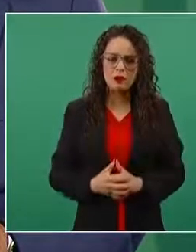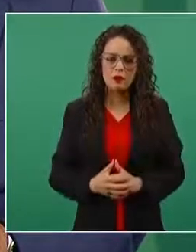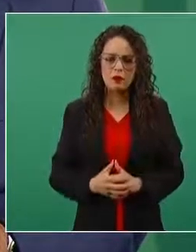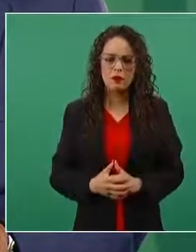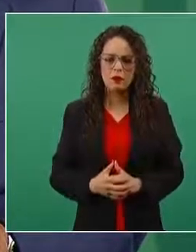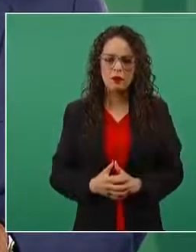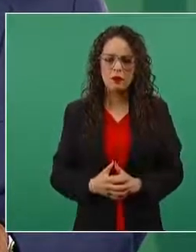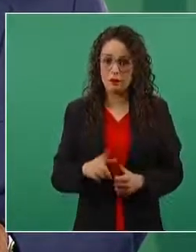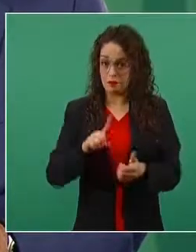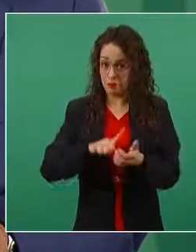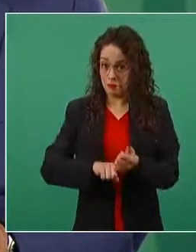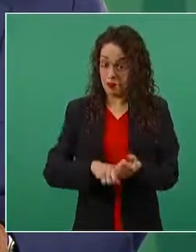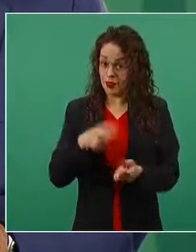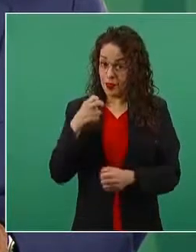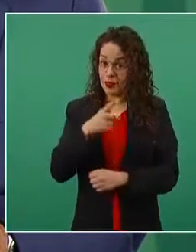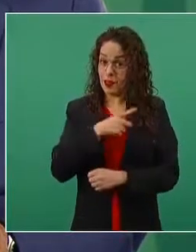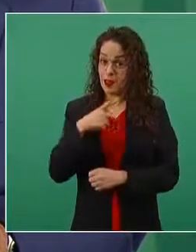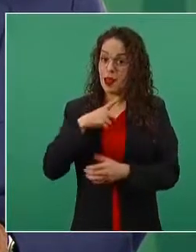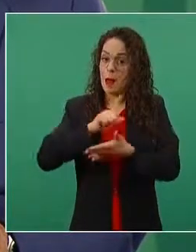Juego limpio.